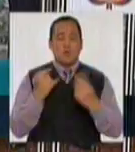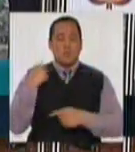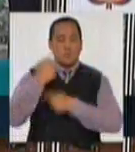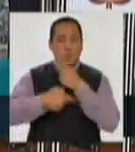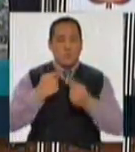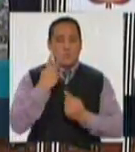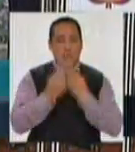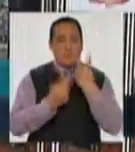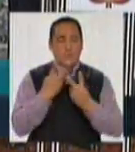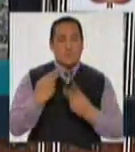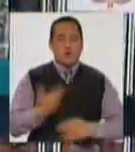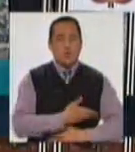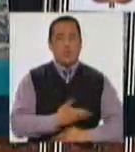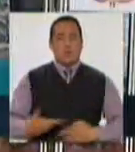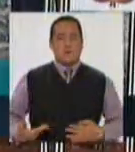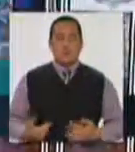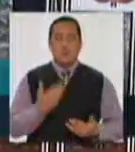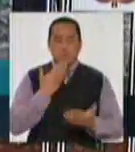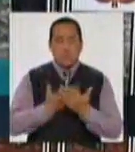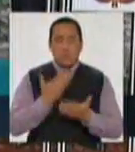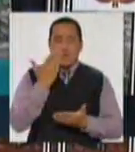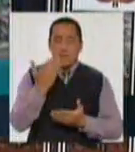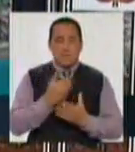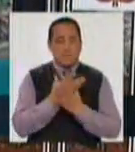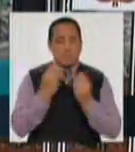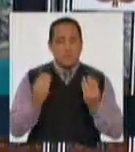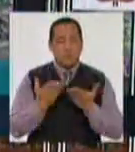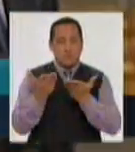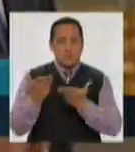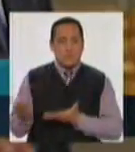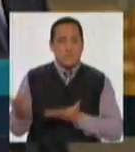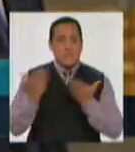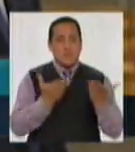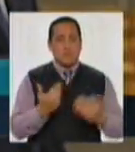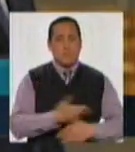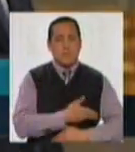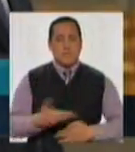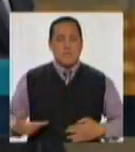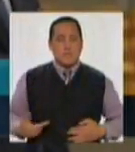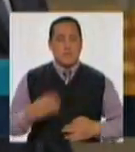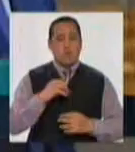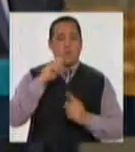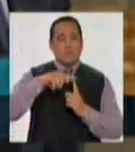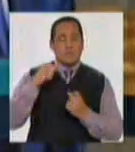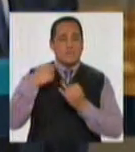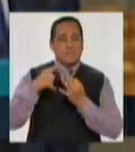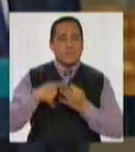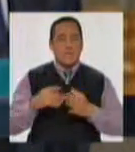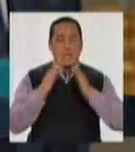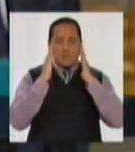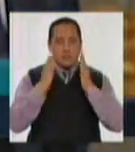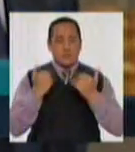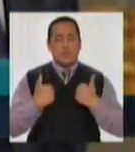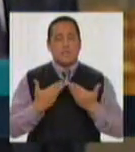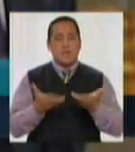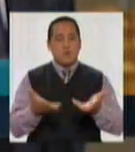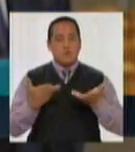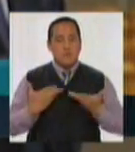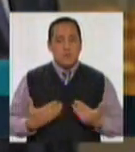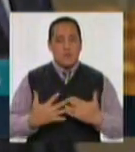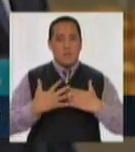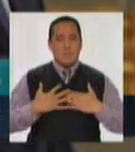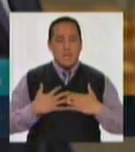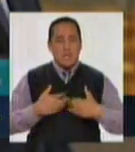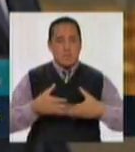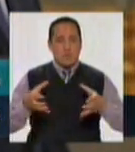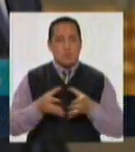esta visita de Estado. Agradezco mucho su invitación, presidente Humala, y todas las atenciones que nos dieron a mí y a